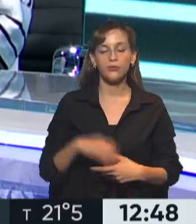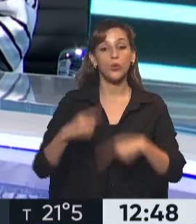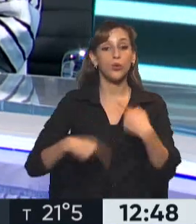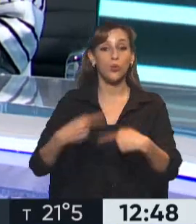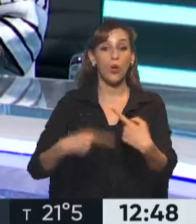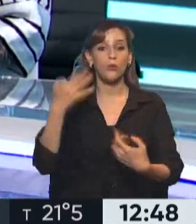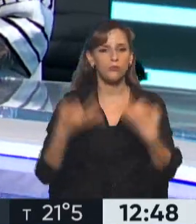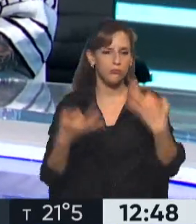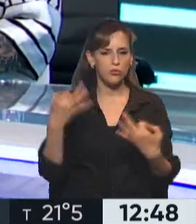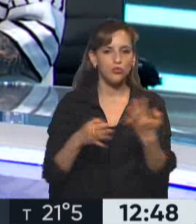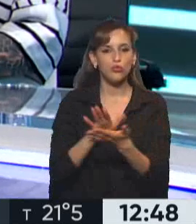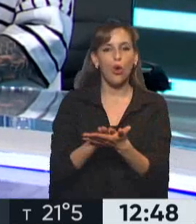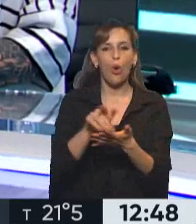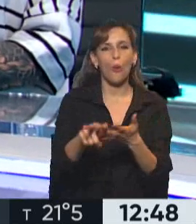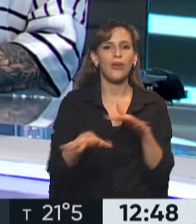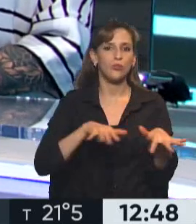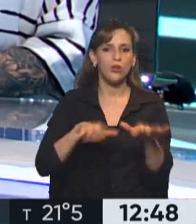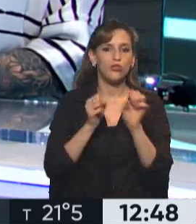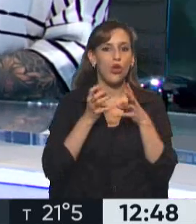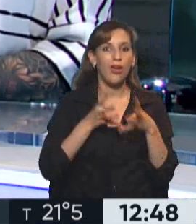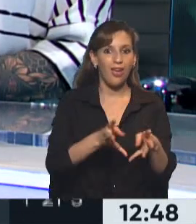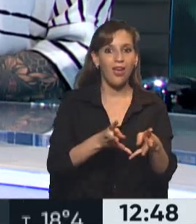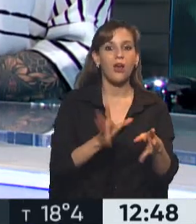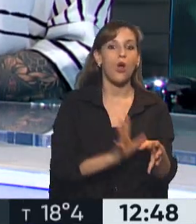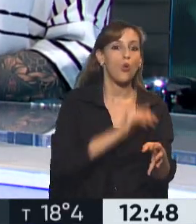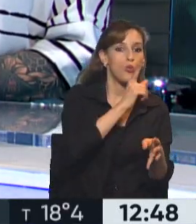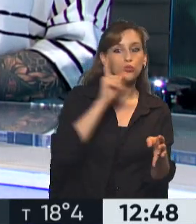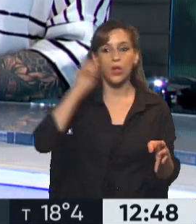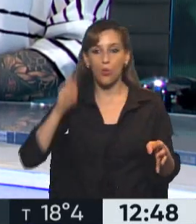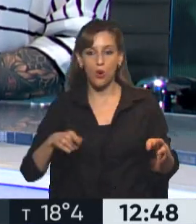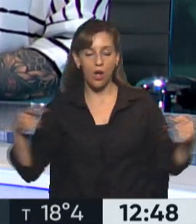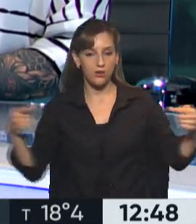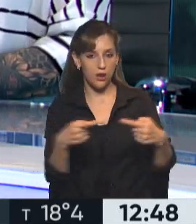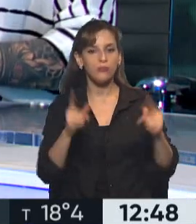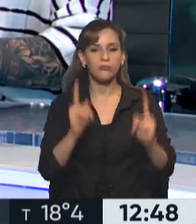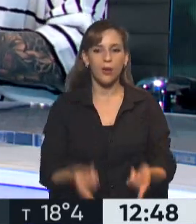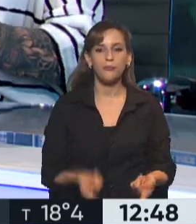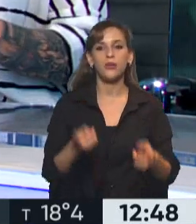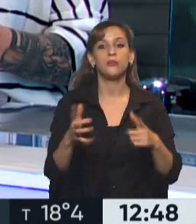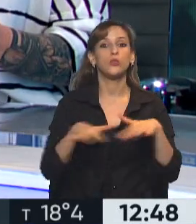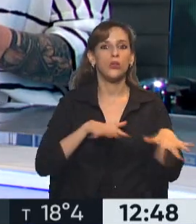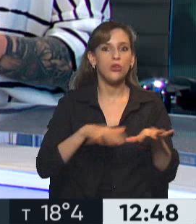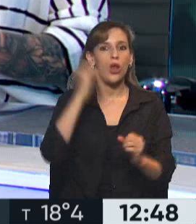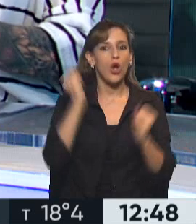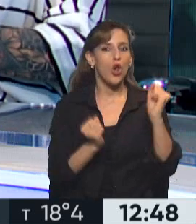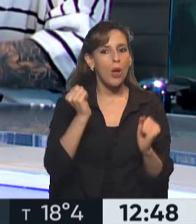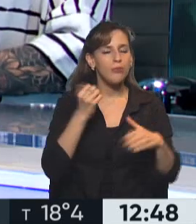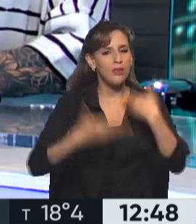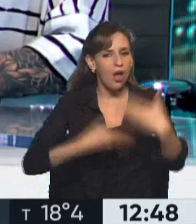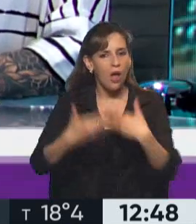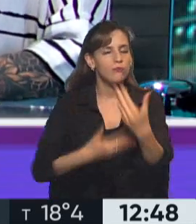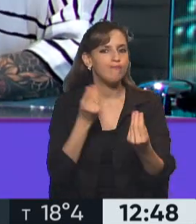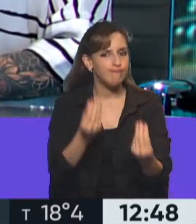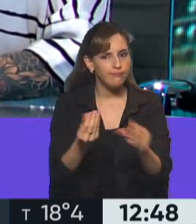Seguimos analizando las repercusiones de la guerra entre Rusia y Ucrania y en este caso las repercusiones sobre la economía mundial. Sabemos que